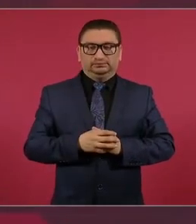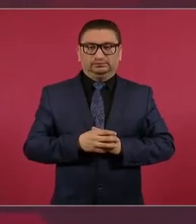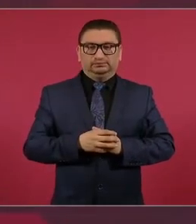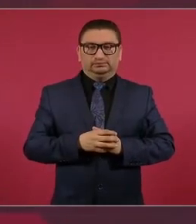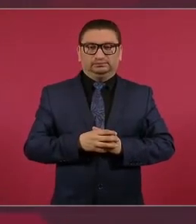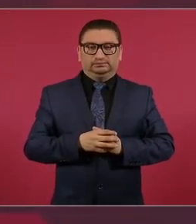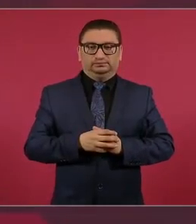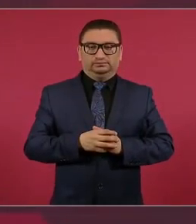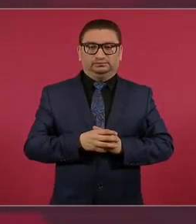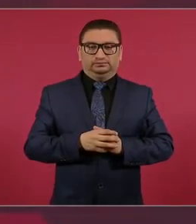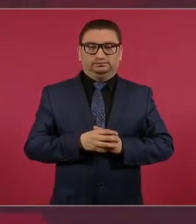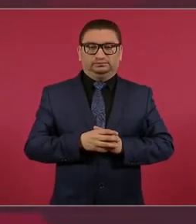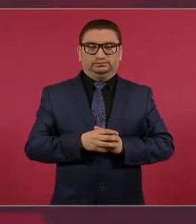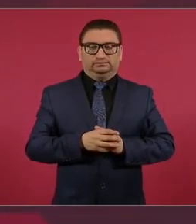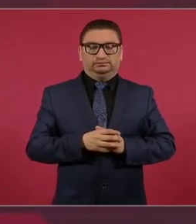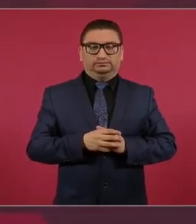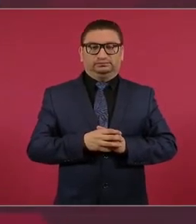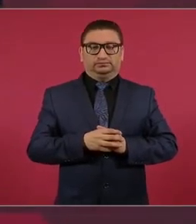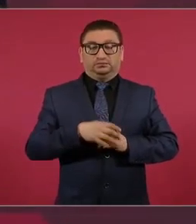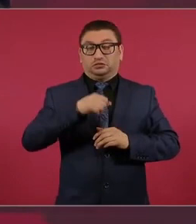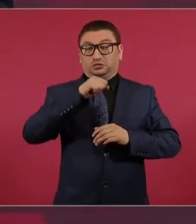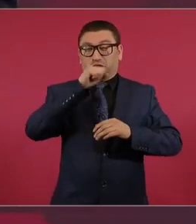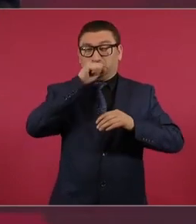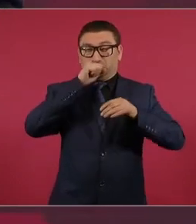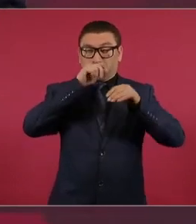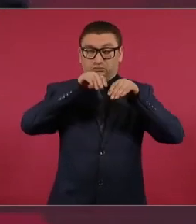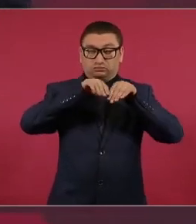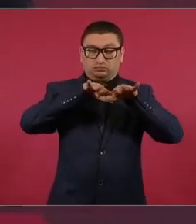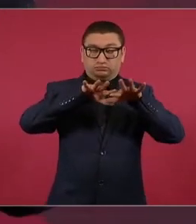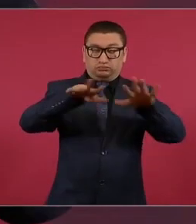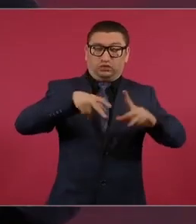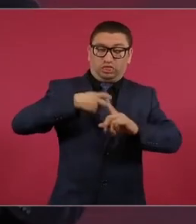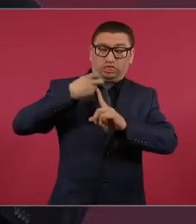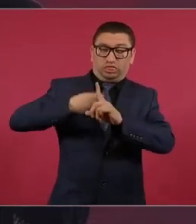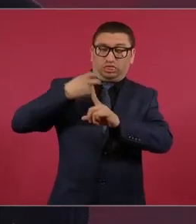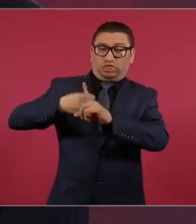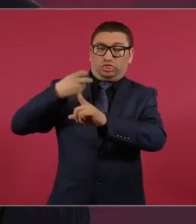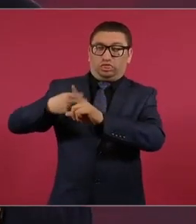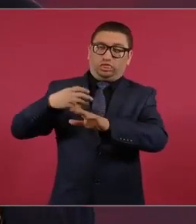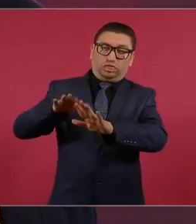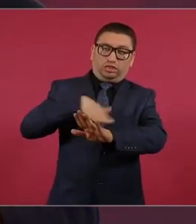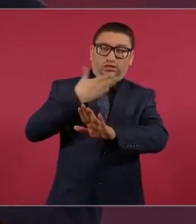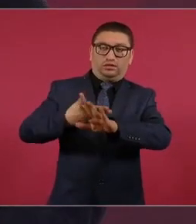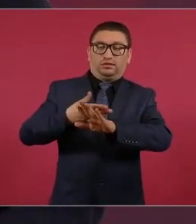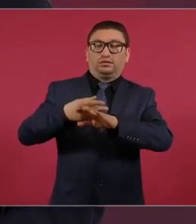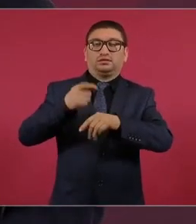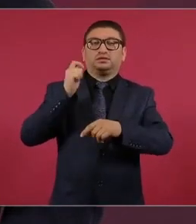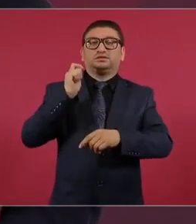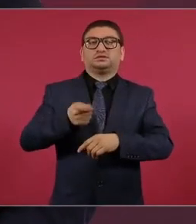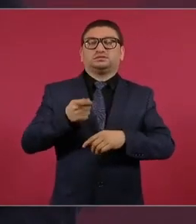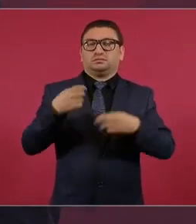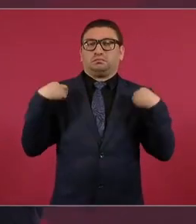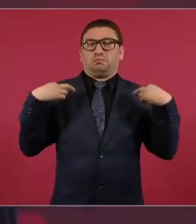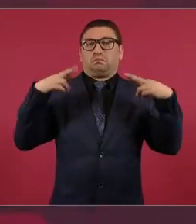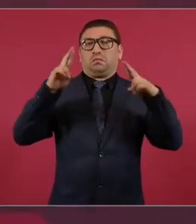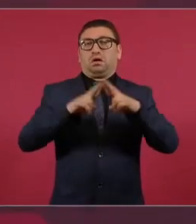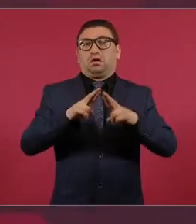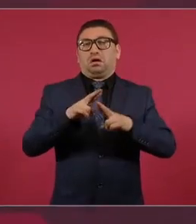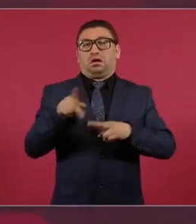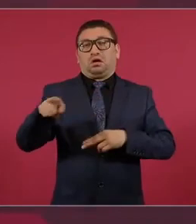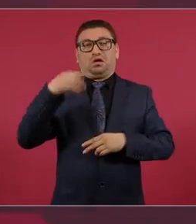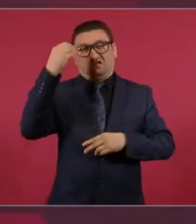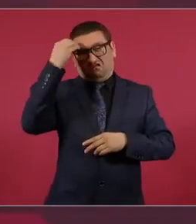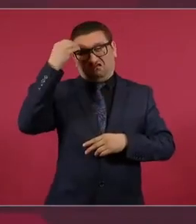eh una campaña hablando de que los maestros eran flojos que no